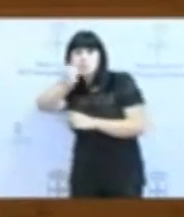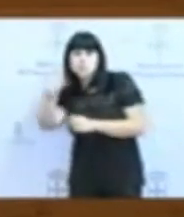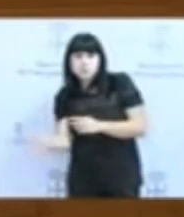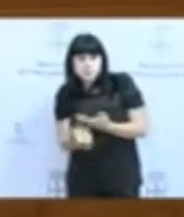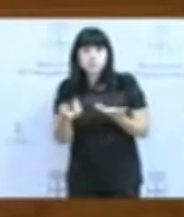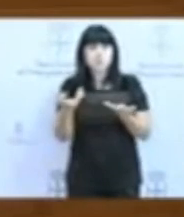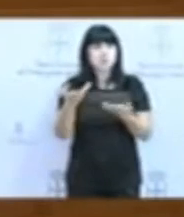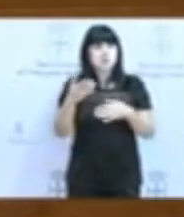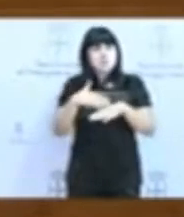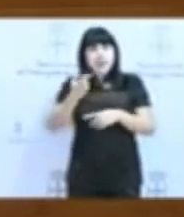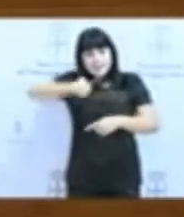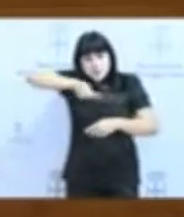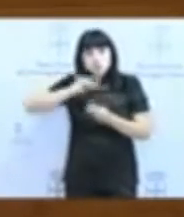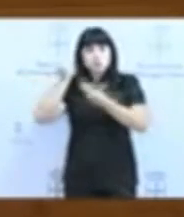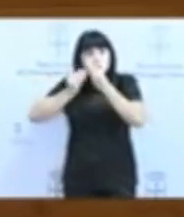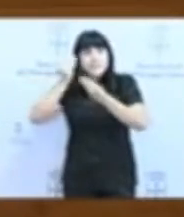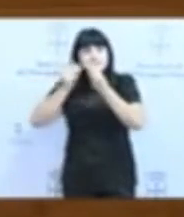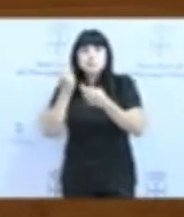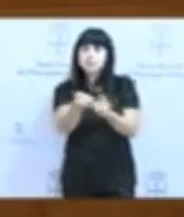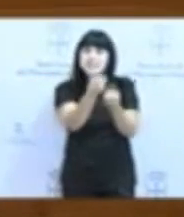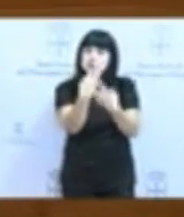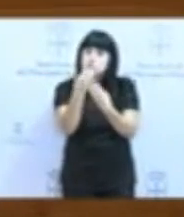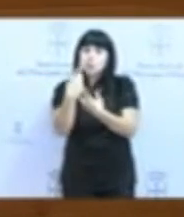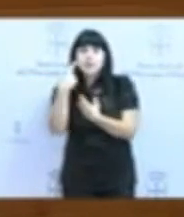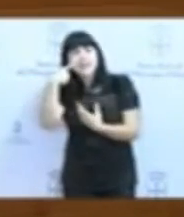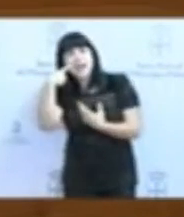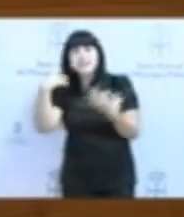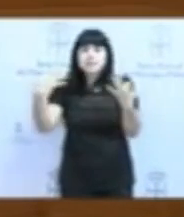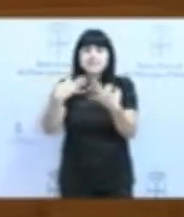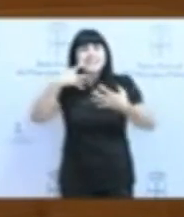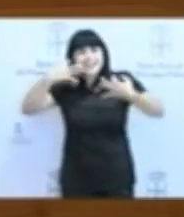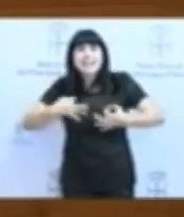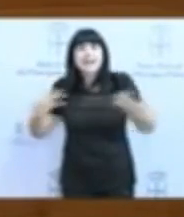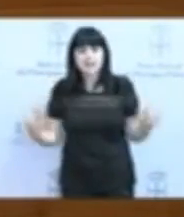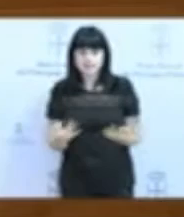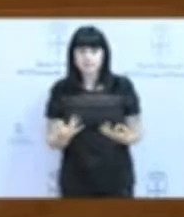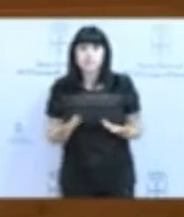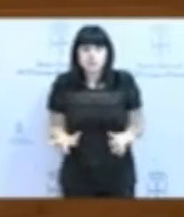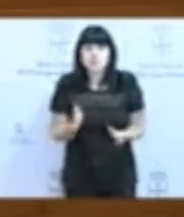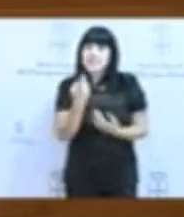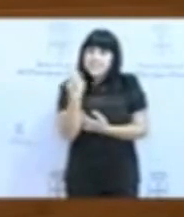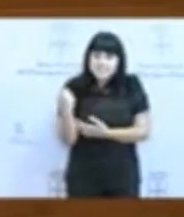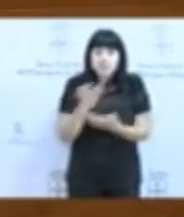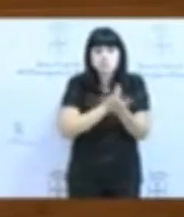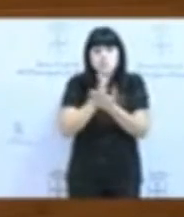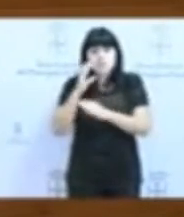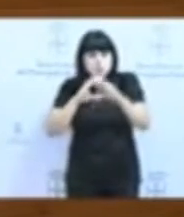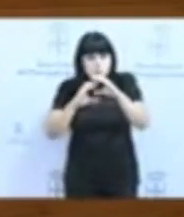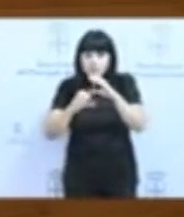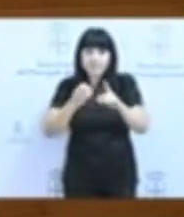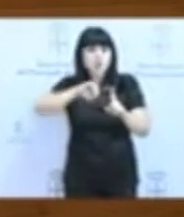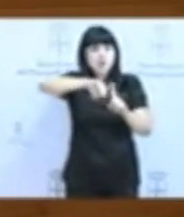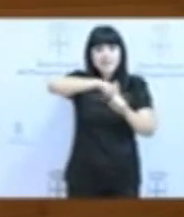pensar, que nos digan no lo que pasa, sino lo que podría estar pasando. Y hace falta medios de comunicación capaces de resistir presiones para no